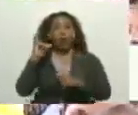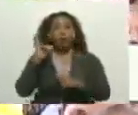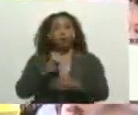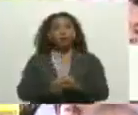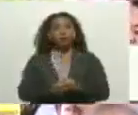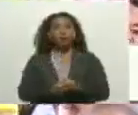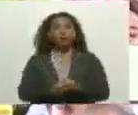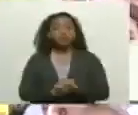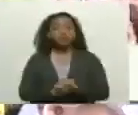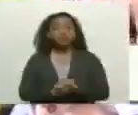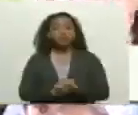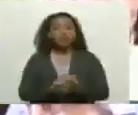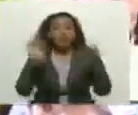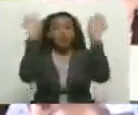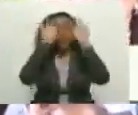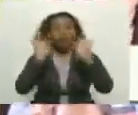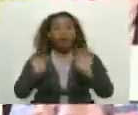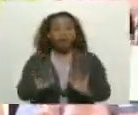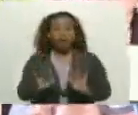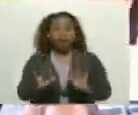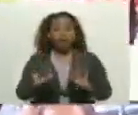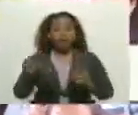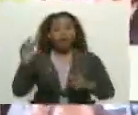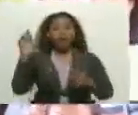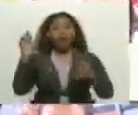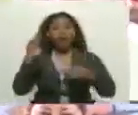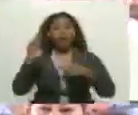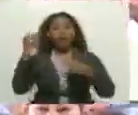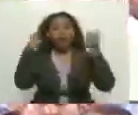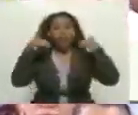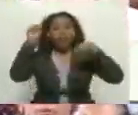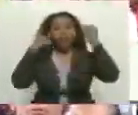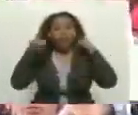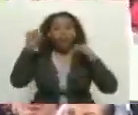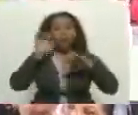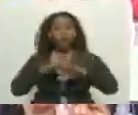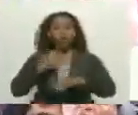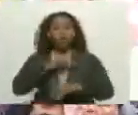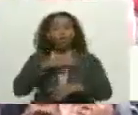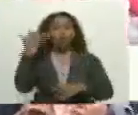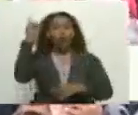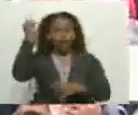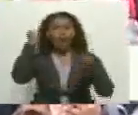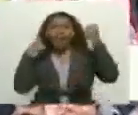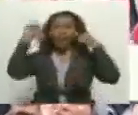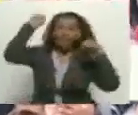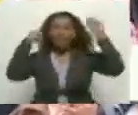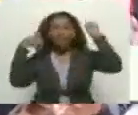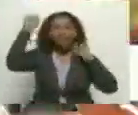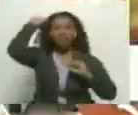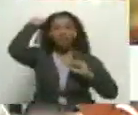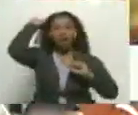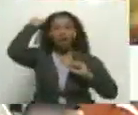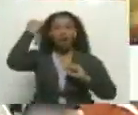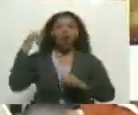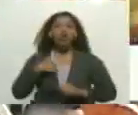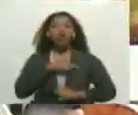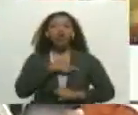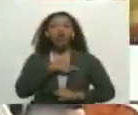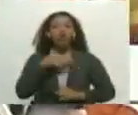La fase de la rebelión. Nosotros vivimos una rebelión permanente. Porque nosotros somos rebeldes. Nosotros